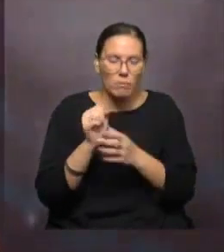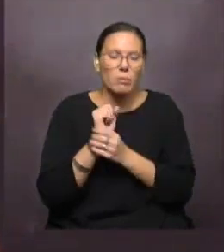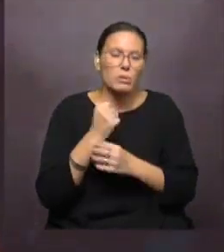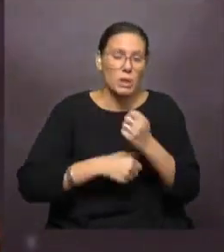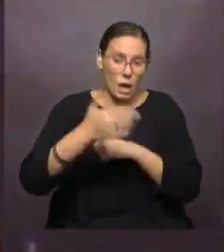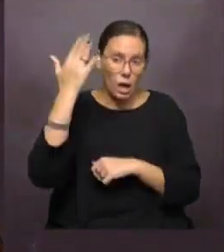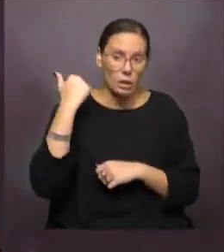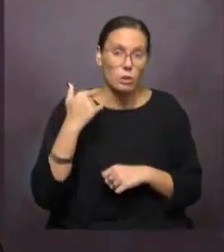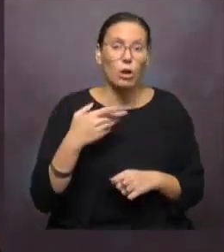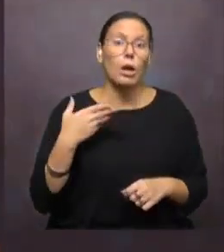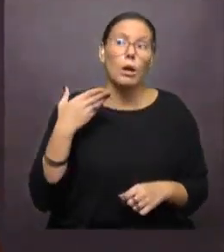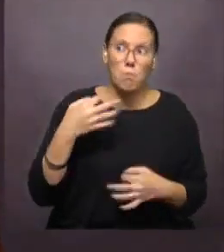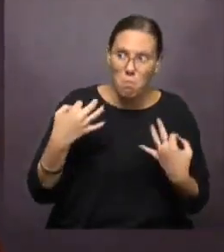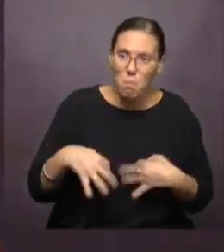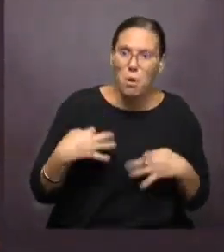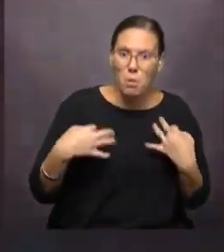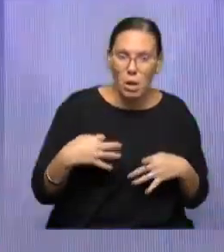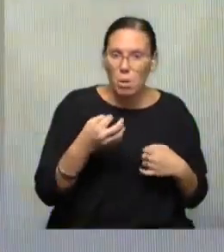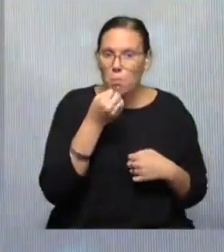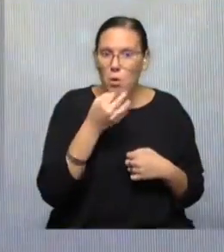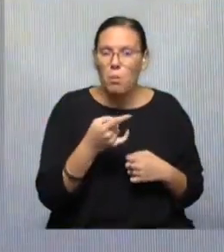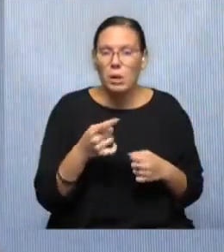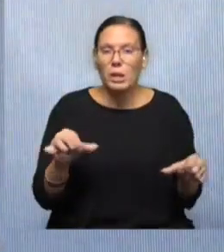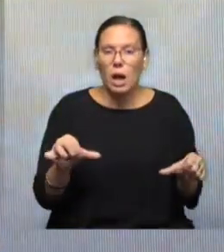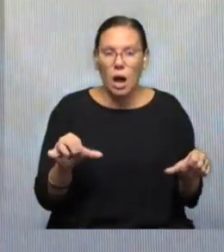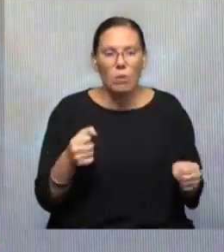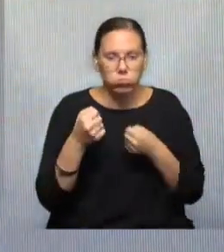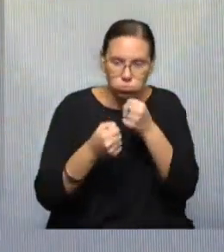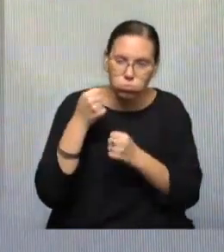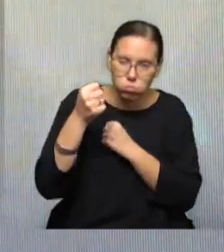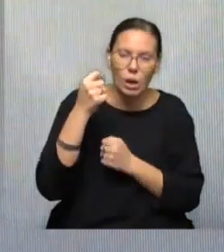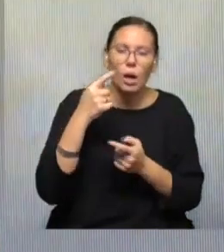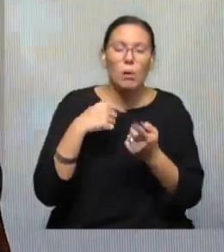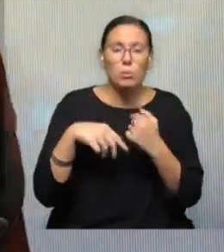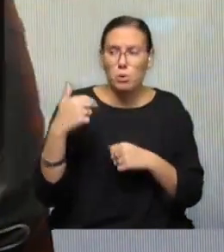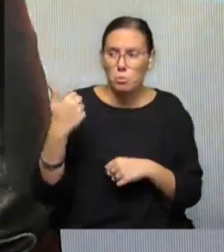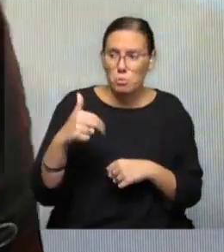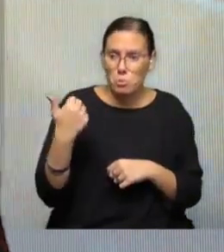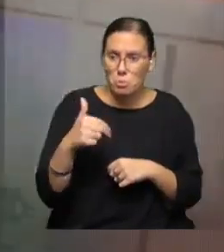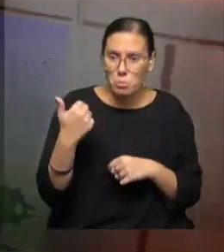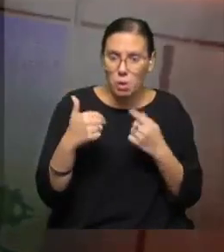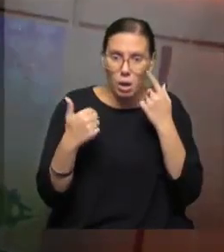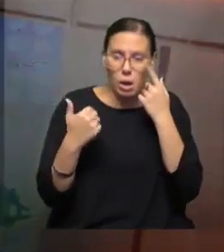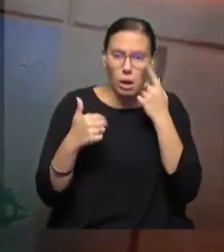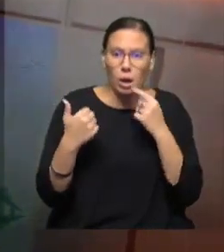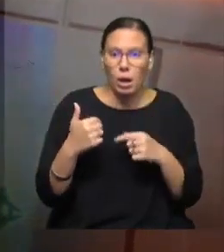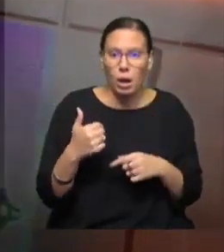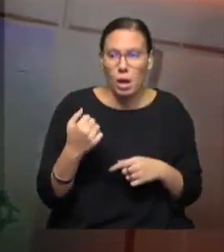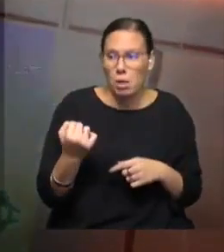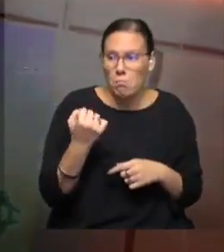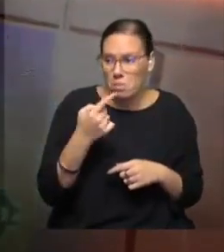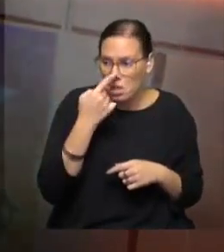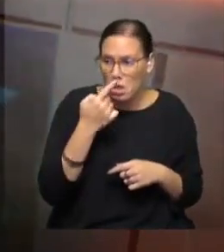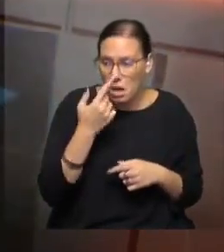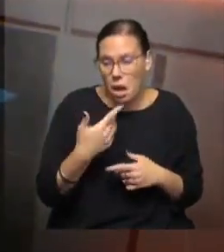que le había ido muy bien que había tenido una muy buena performance pero Honestamente nunca le había dado demasiado demasiado importancia